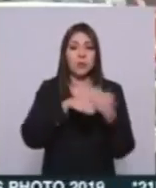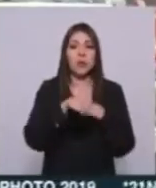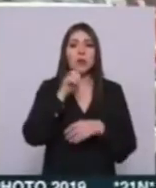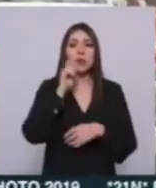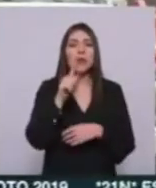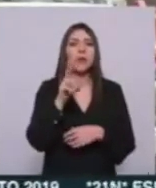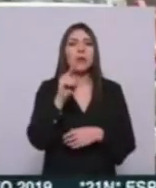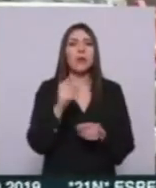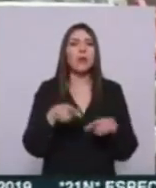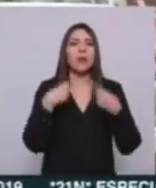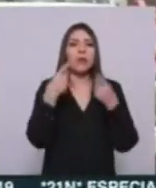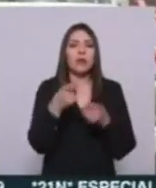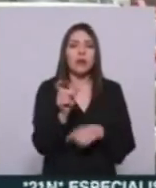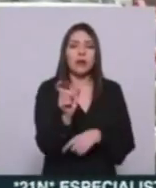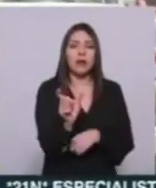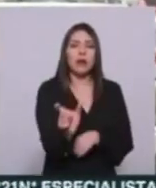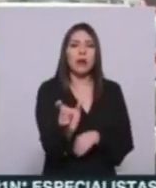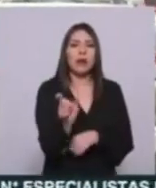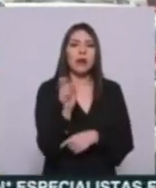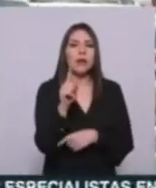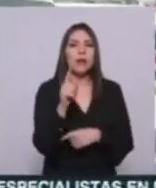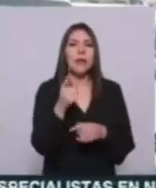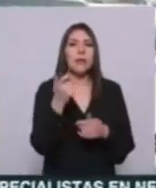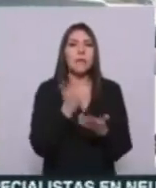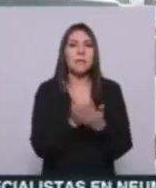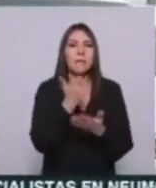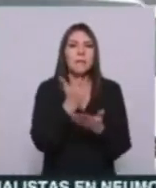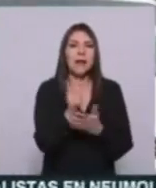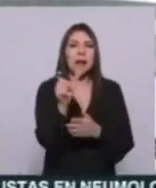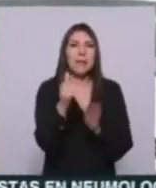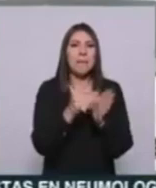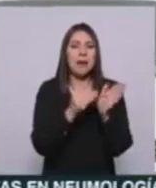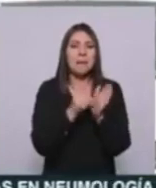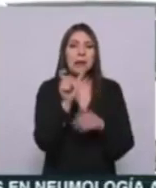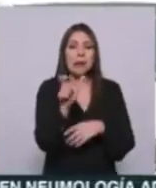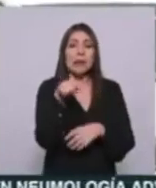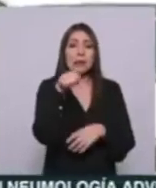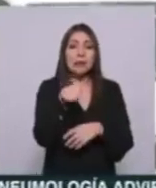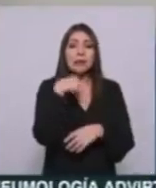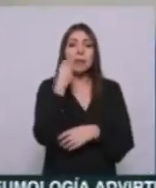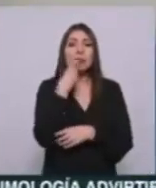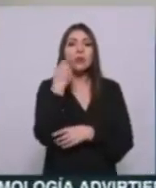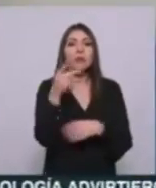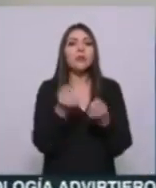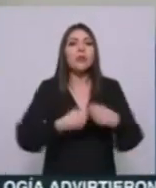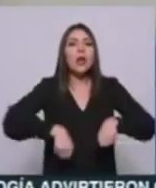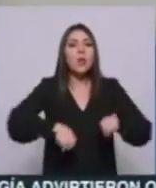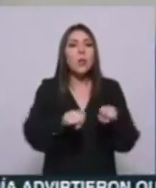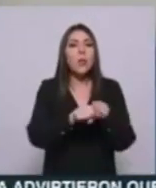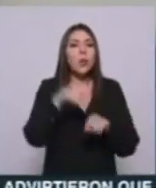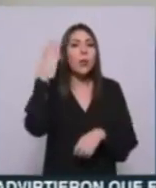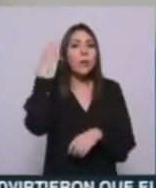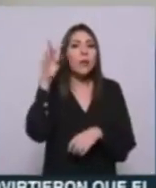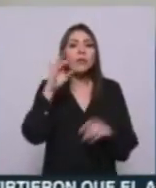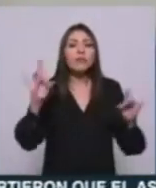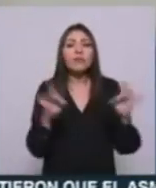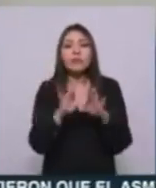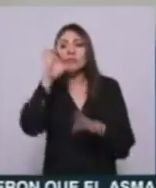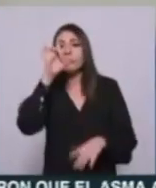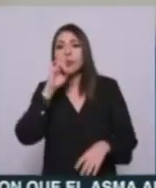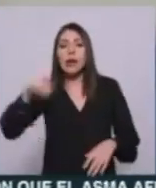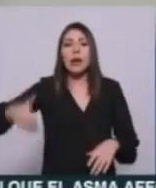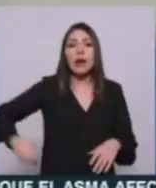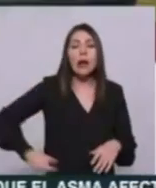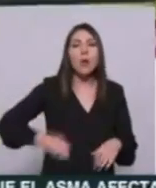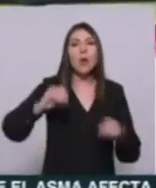que es su seguro de viajero, y lo avala al circular por las autopistas que opera CAPUFE, con un seguro de responsabilidad civil por